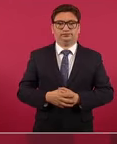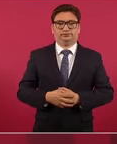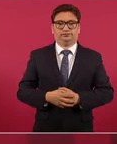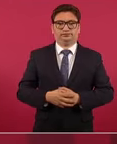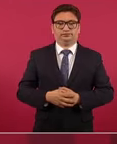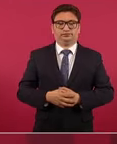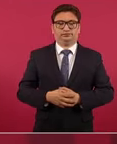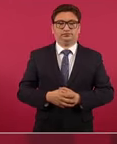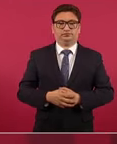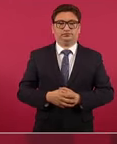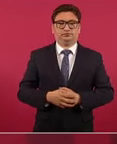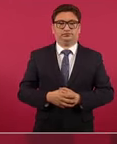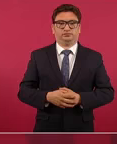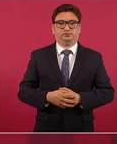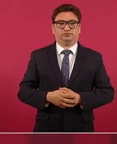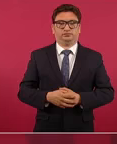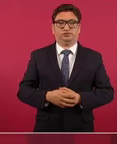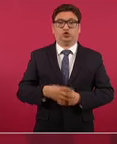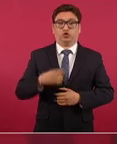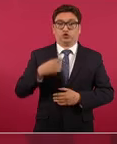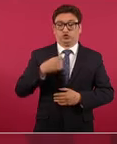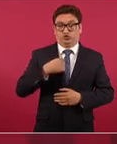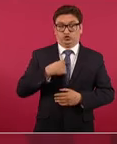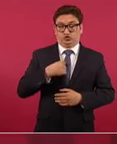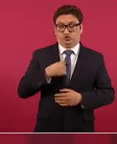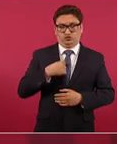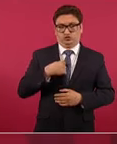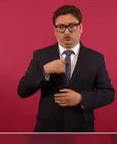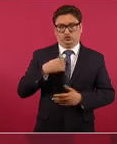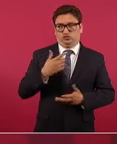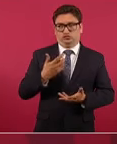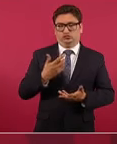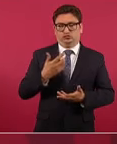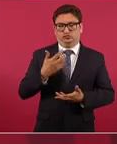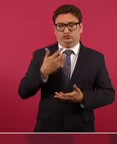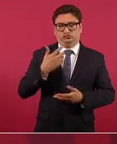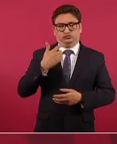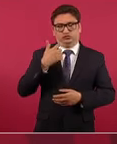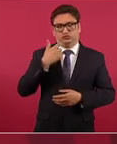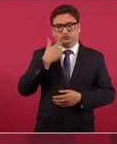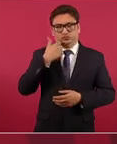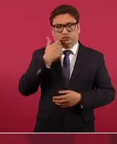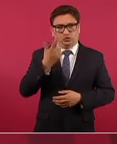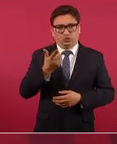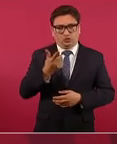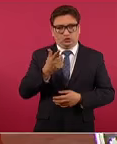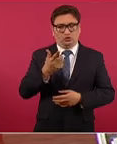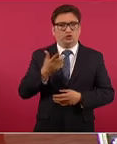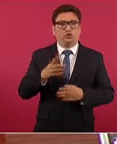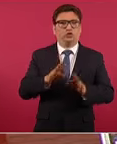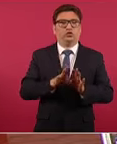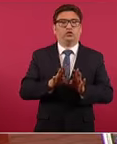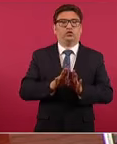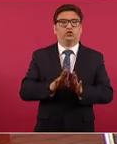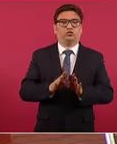no nos lo busca de ninguna manera este limitarla